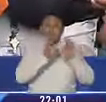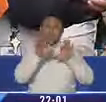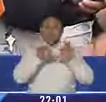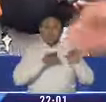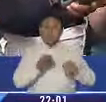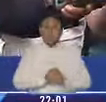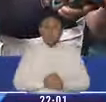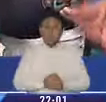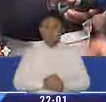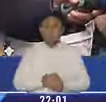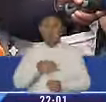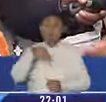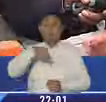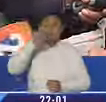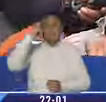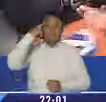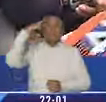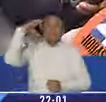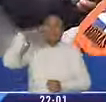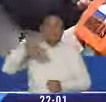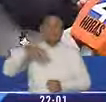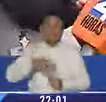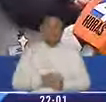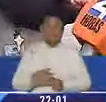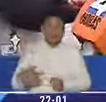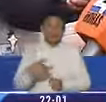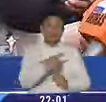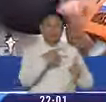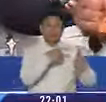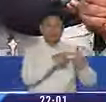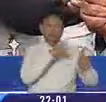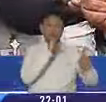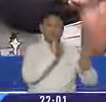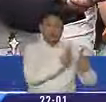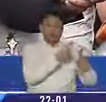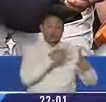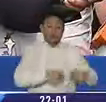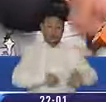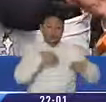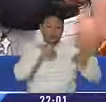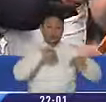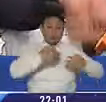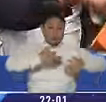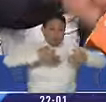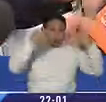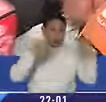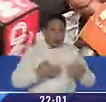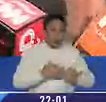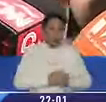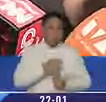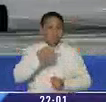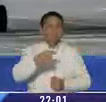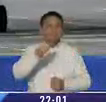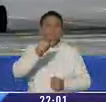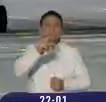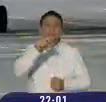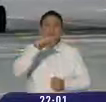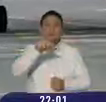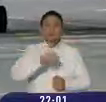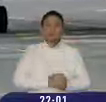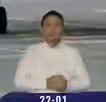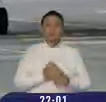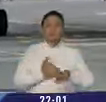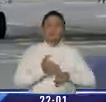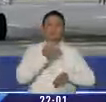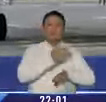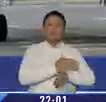que el Estado ecuatoriano debe garantizar la integridad física y la vida de Germán Cáceres. Minutos antes